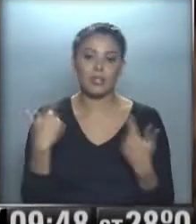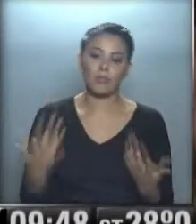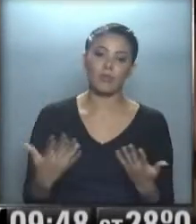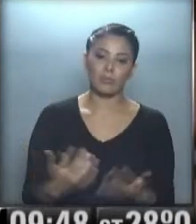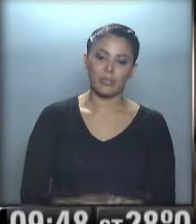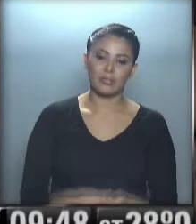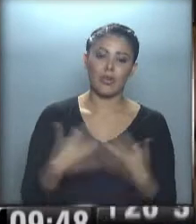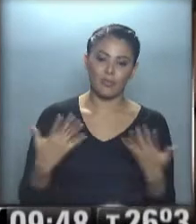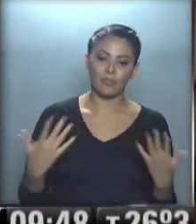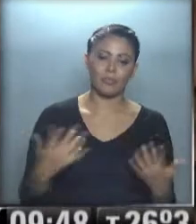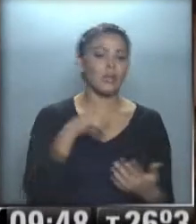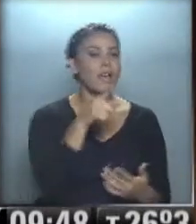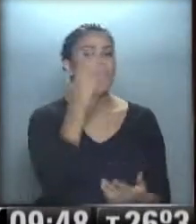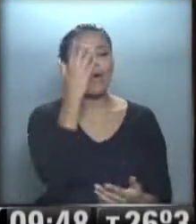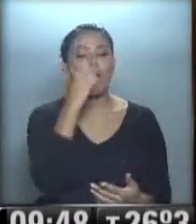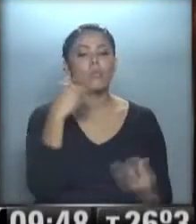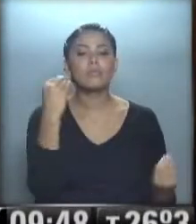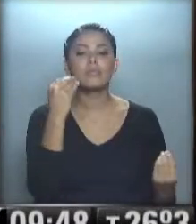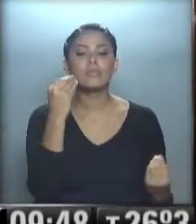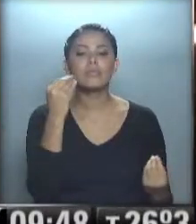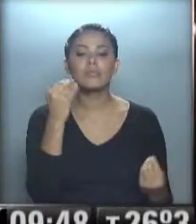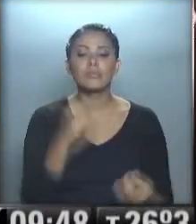supuesto, obvio. ¿Y a vos qué te gustó?